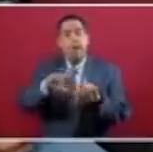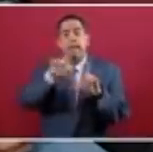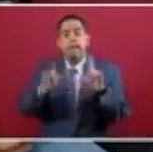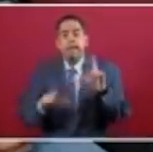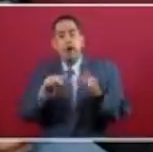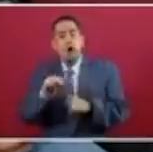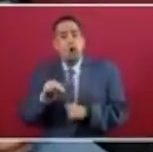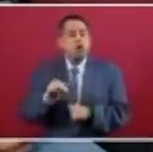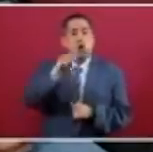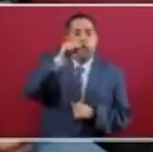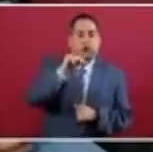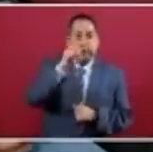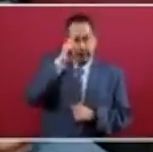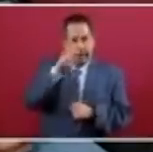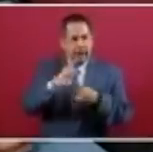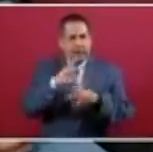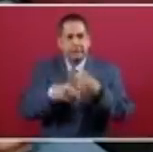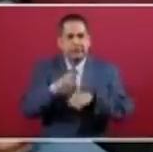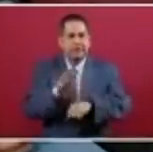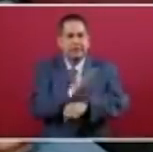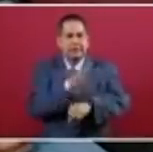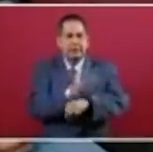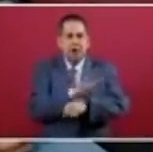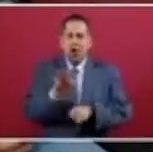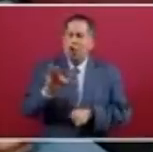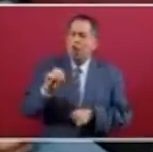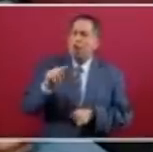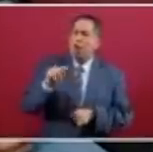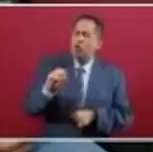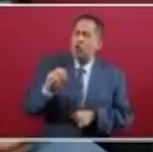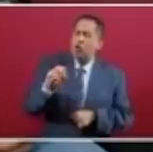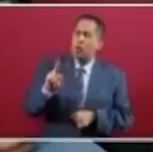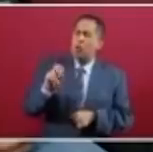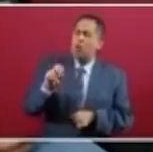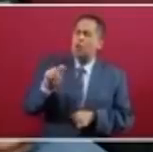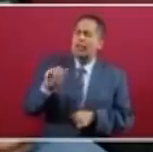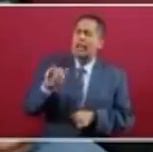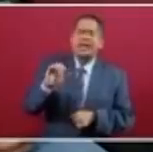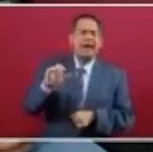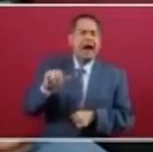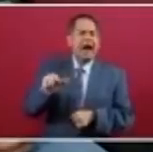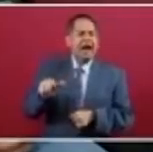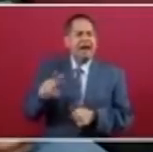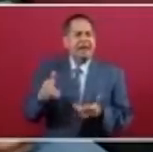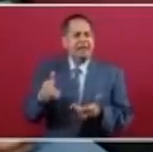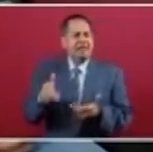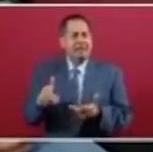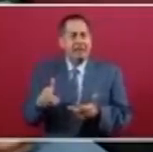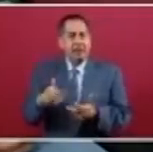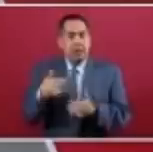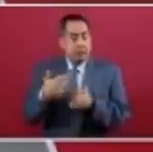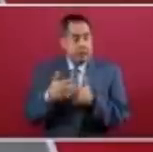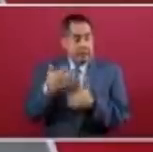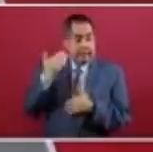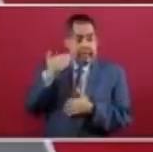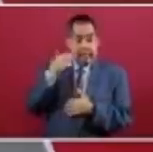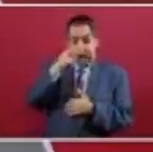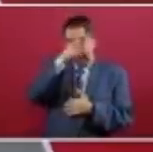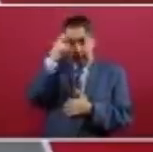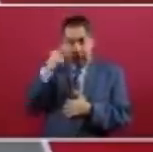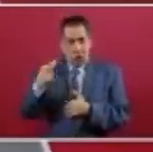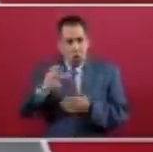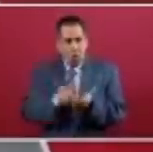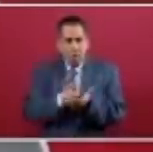producción de energía fotovoltaica? Ya que se en verano se